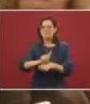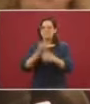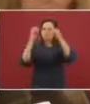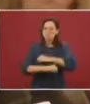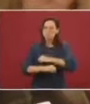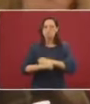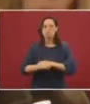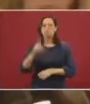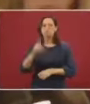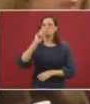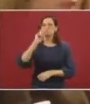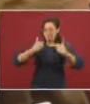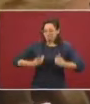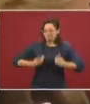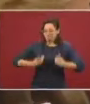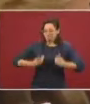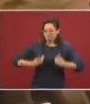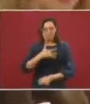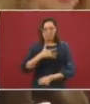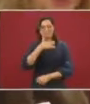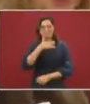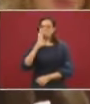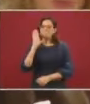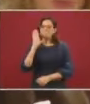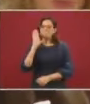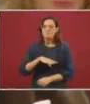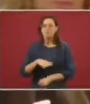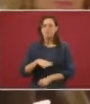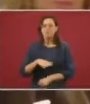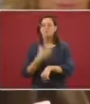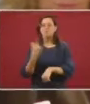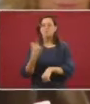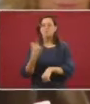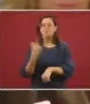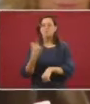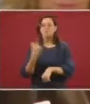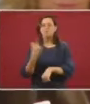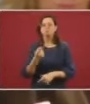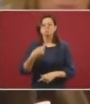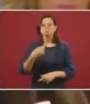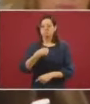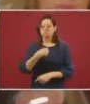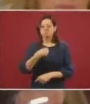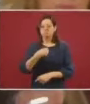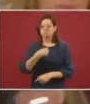Velázquez, este bloguero Paul Velázquez, y pidió la protección de la Secretaría de Gobernación. Sin embargo, el